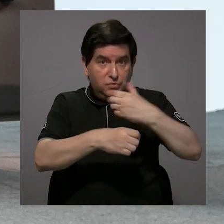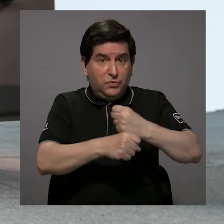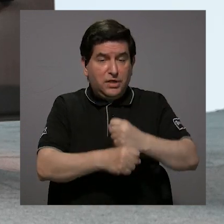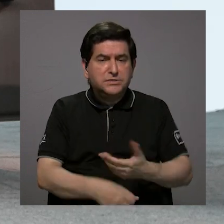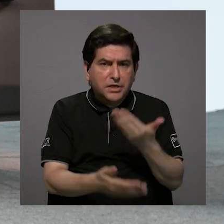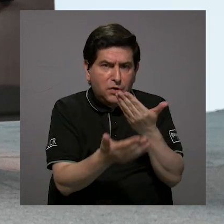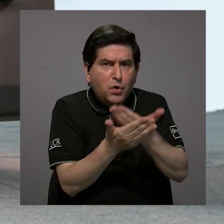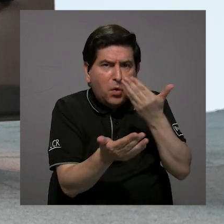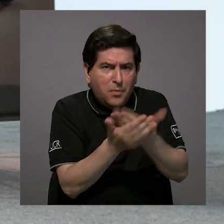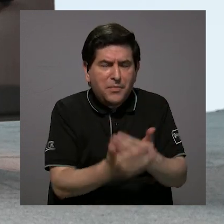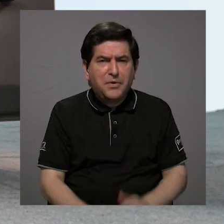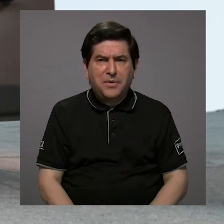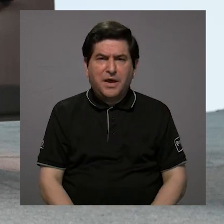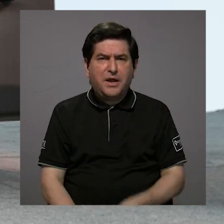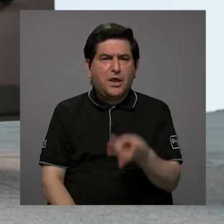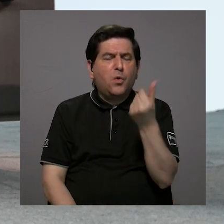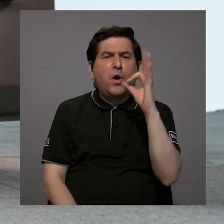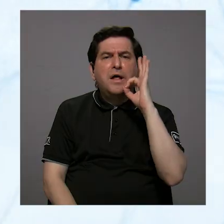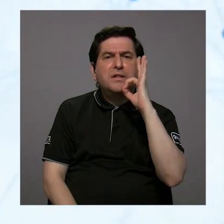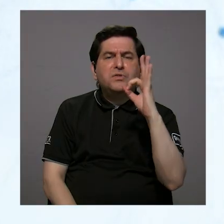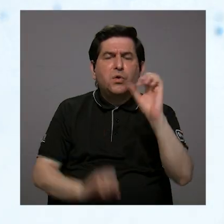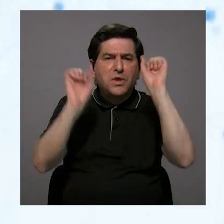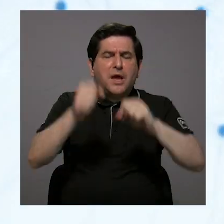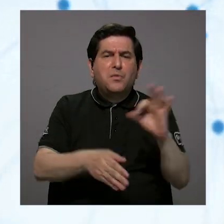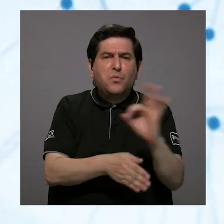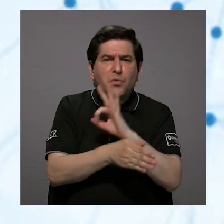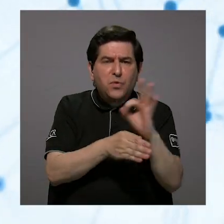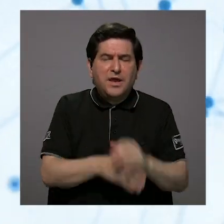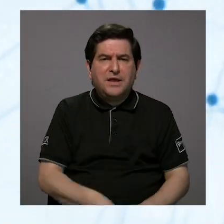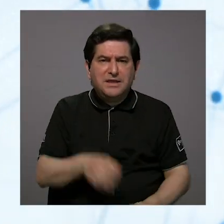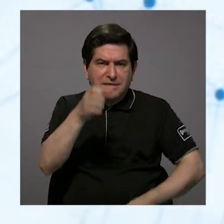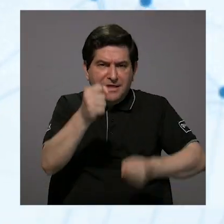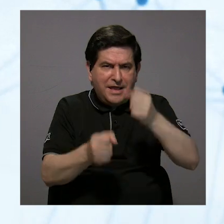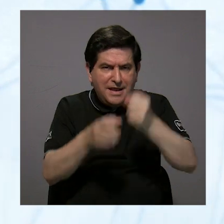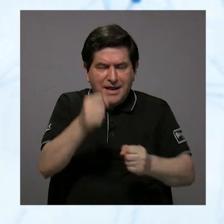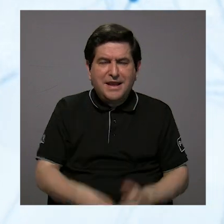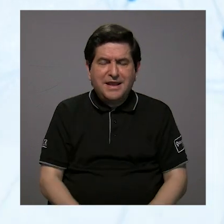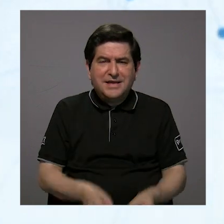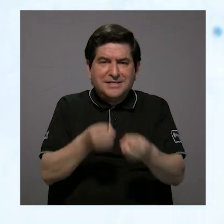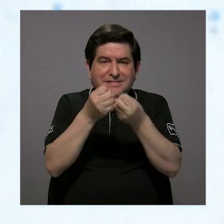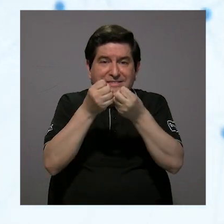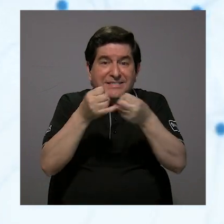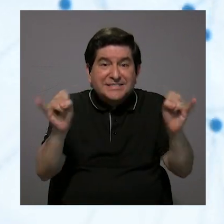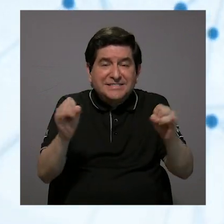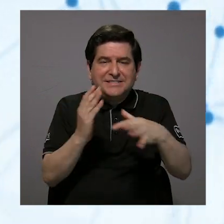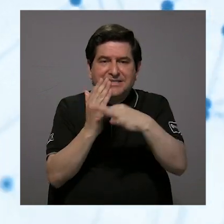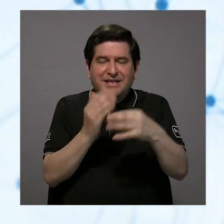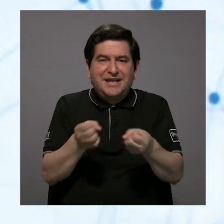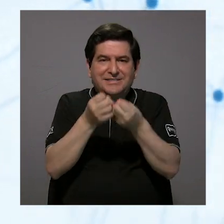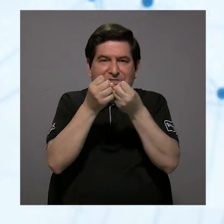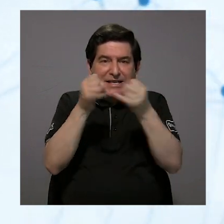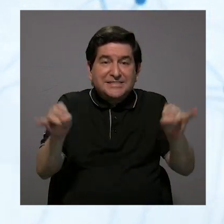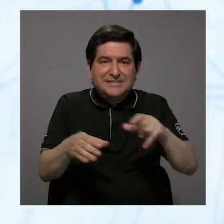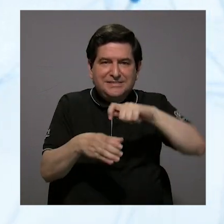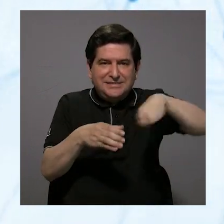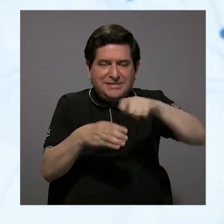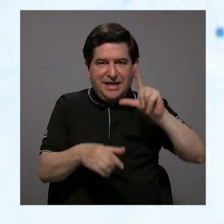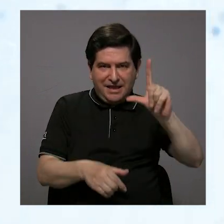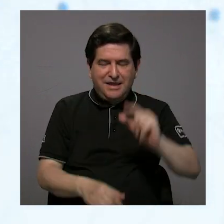estudio para verificar que también podría funcionar la leche descremada y